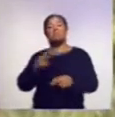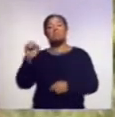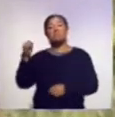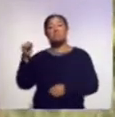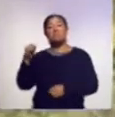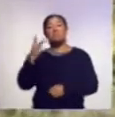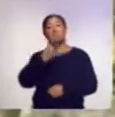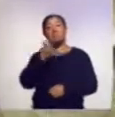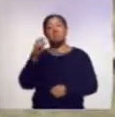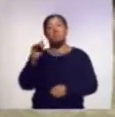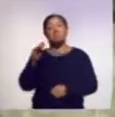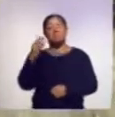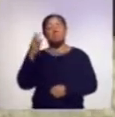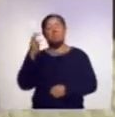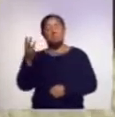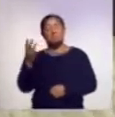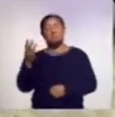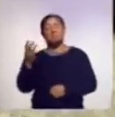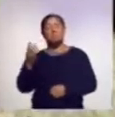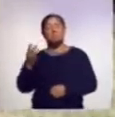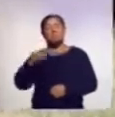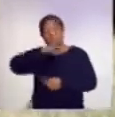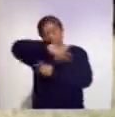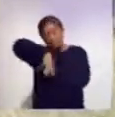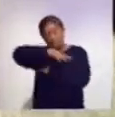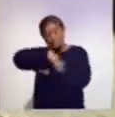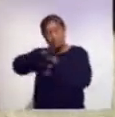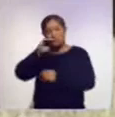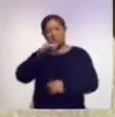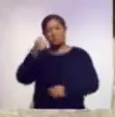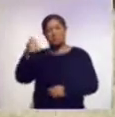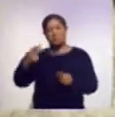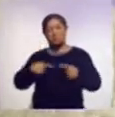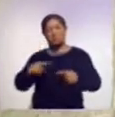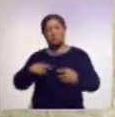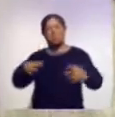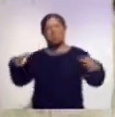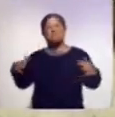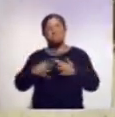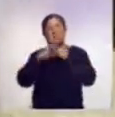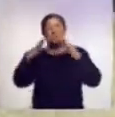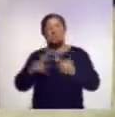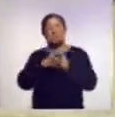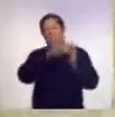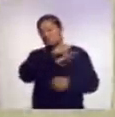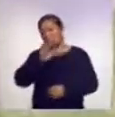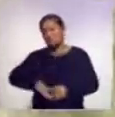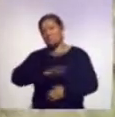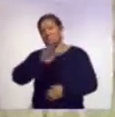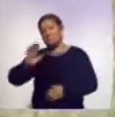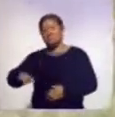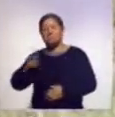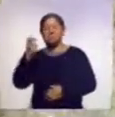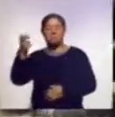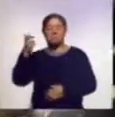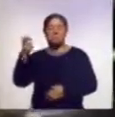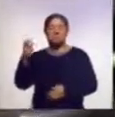293 elefantes y 96 personas habían muerto en el prolongado conflicto entre elefantes y humanos en el país